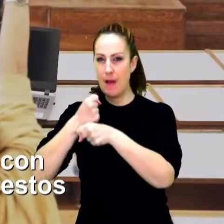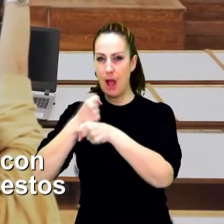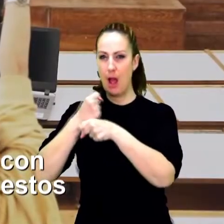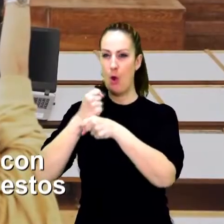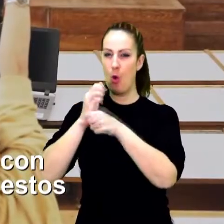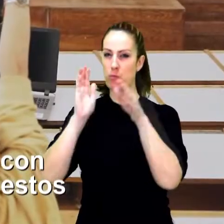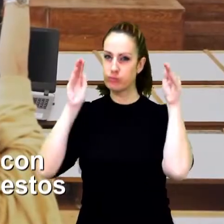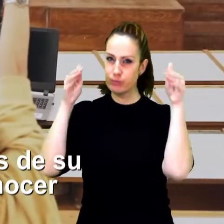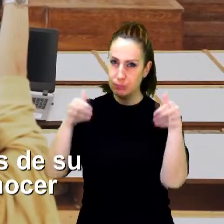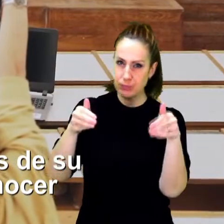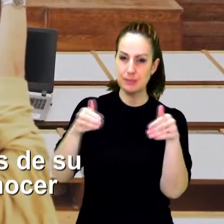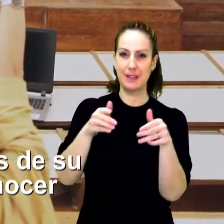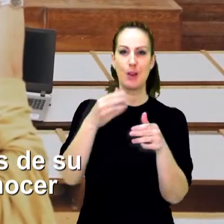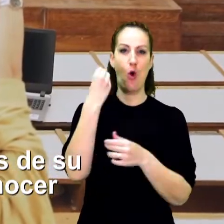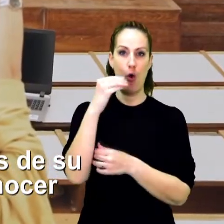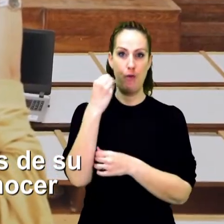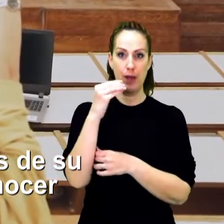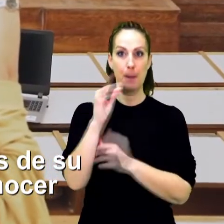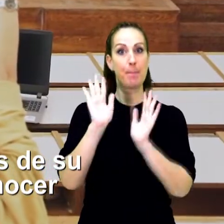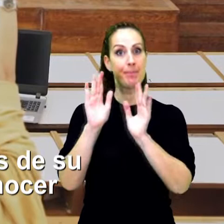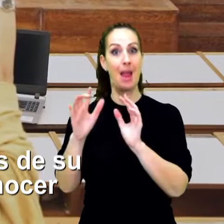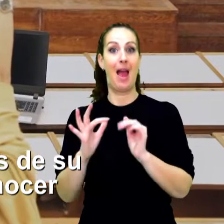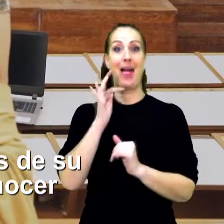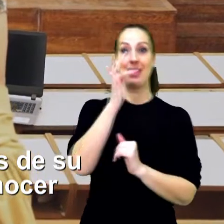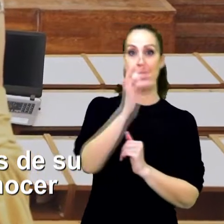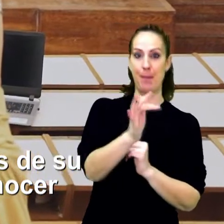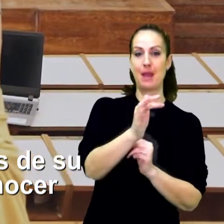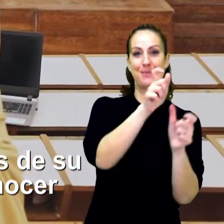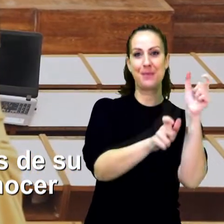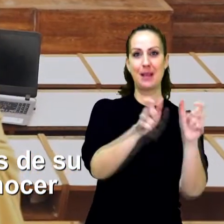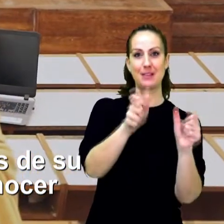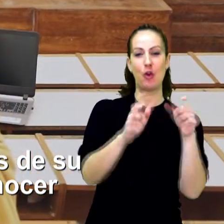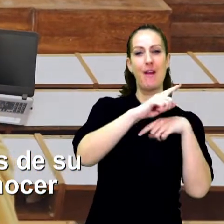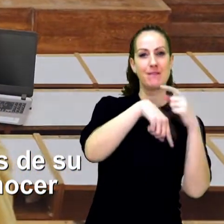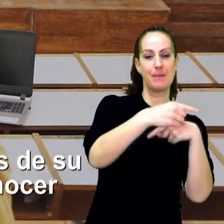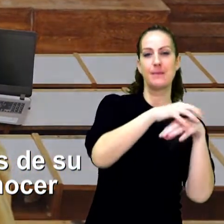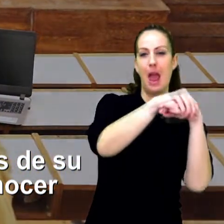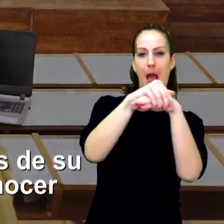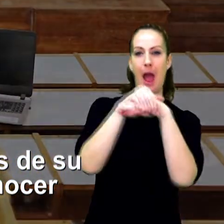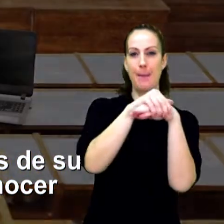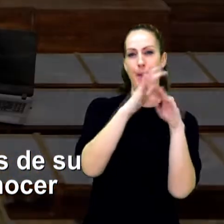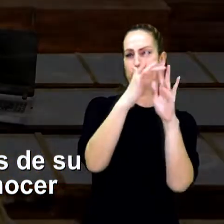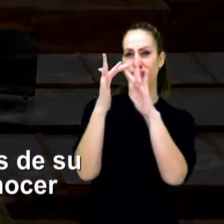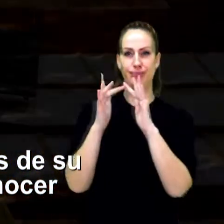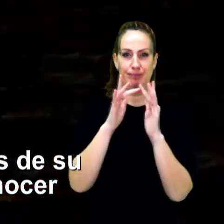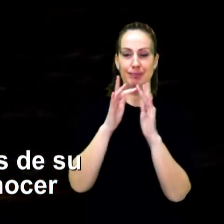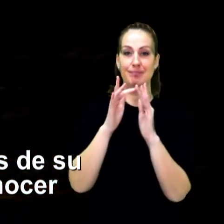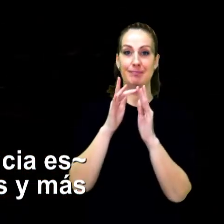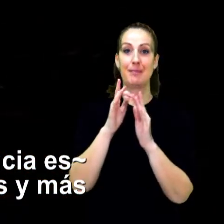ven afectados por estos trastornos, pero también con las personas de su entorno, para ayudar a